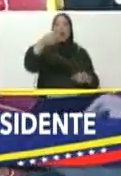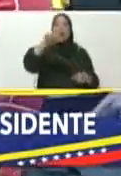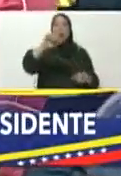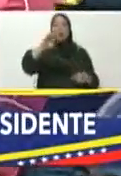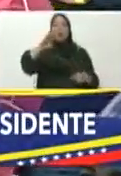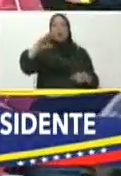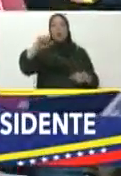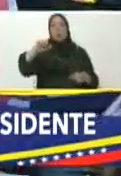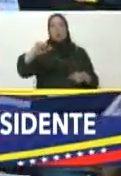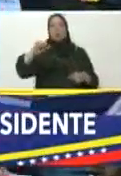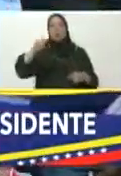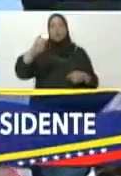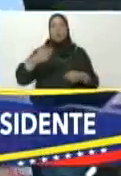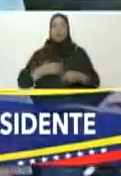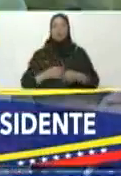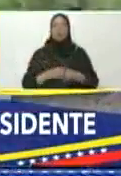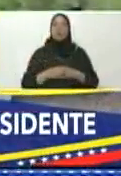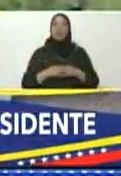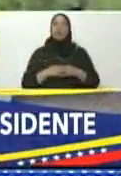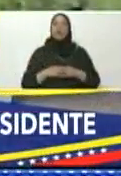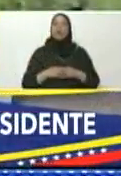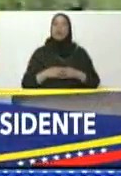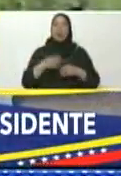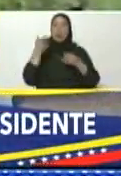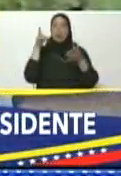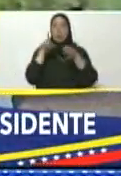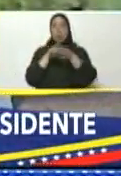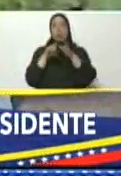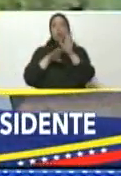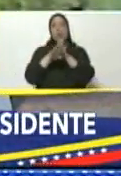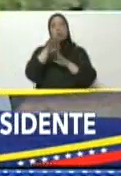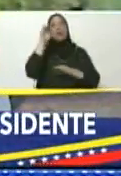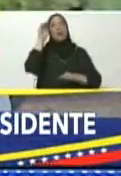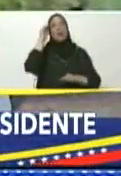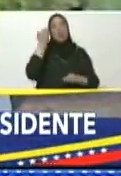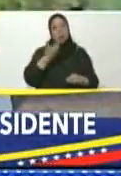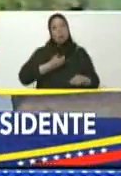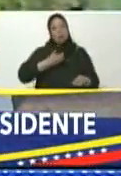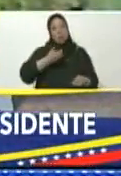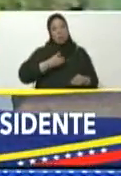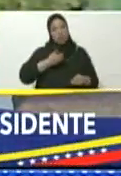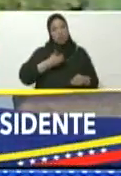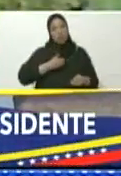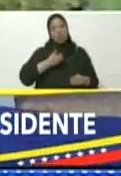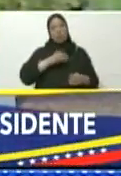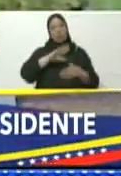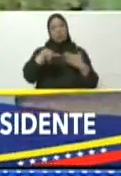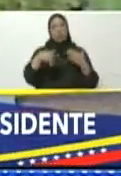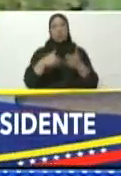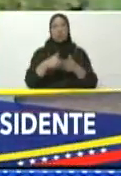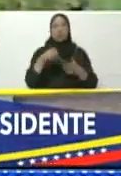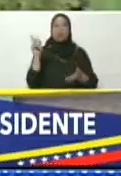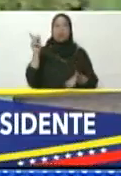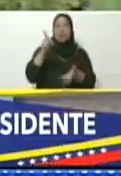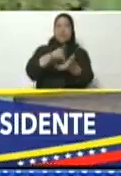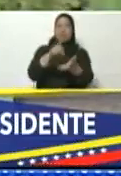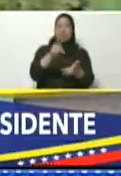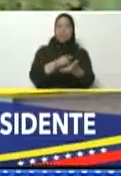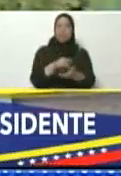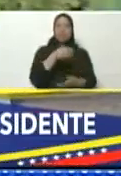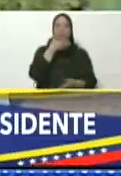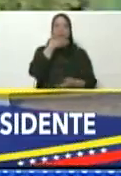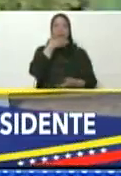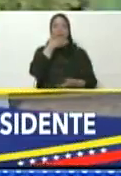Virginia vamos es pa'lante. Bueno, alcaldesas, alcaldes presentes,